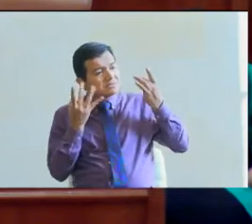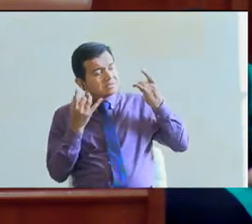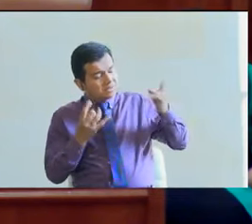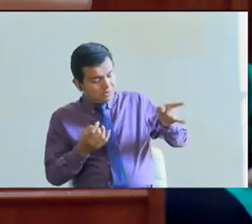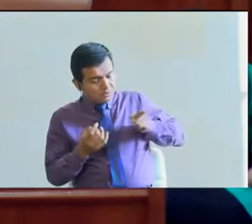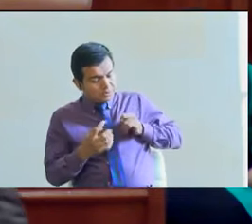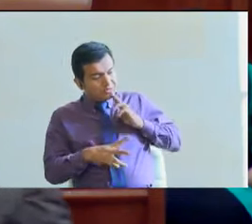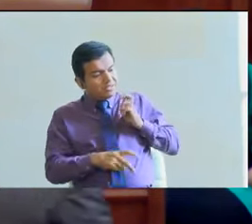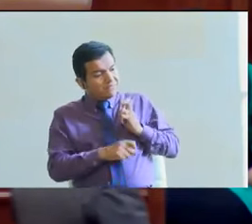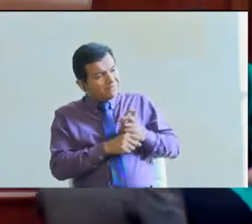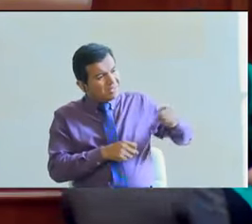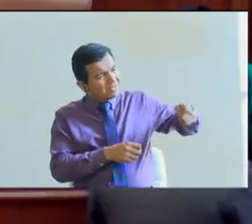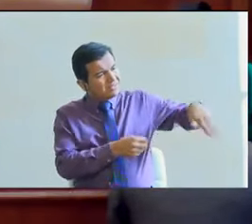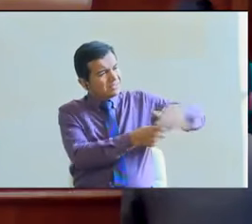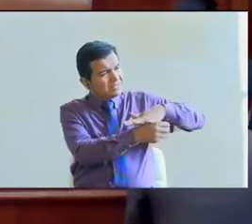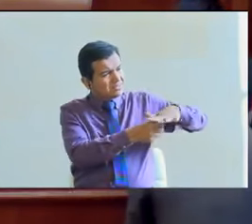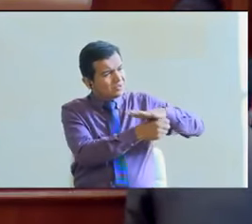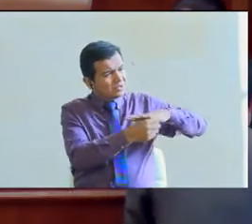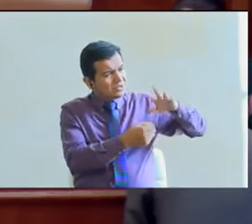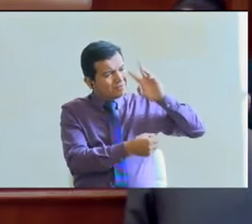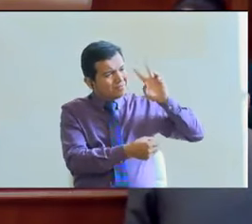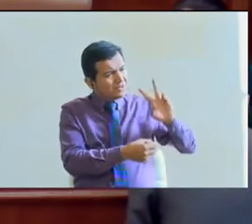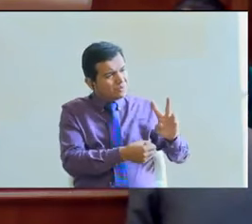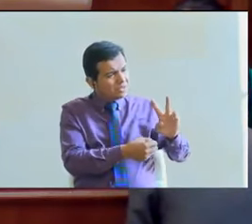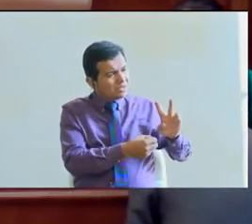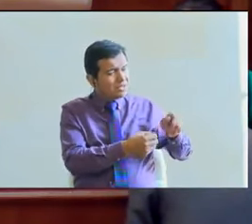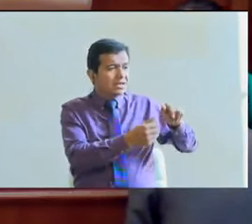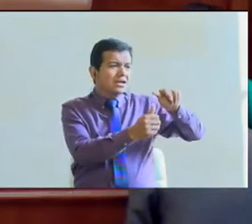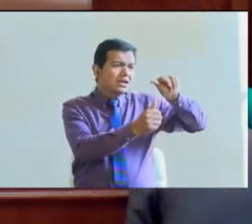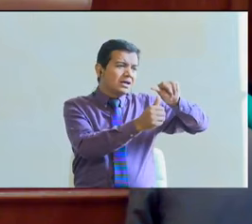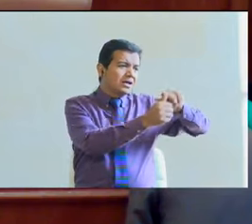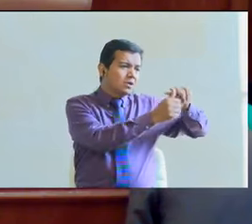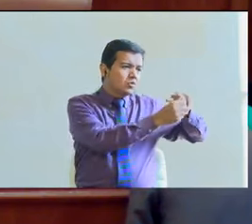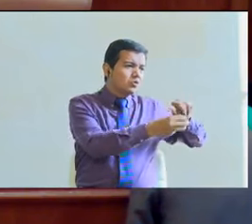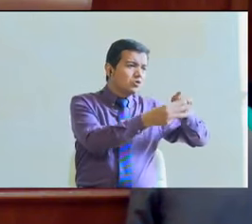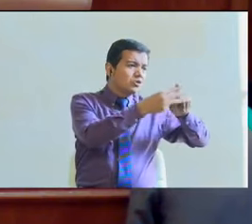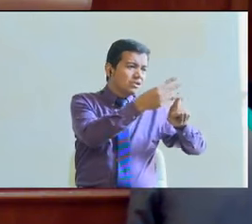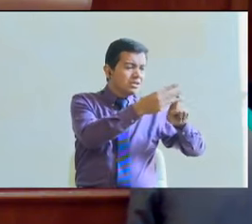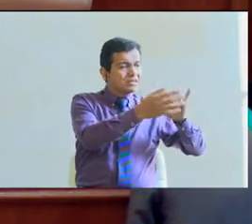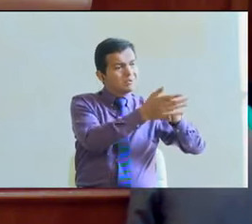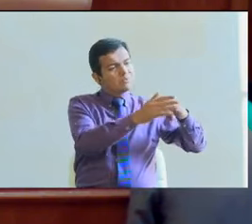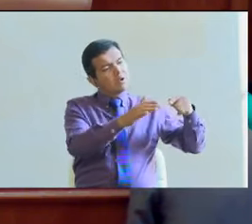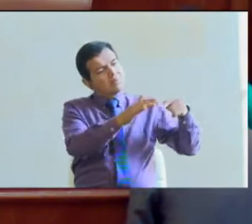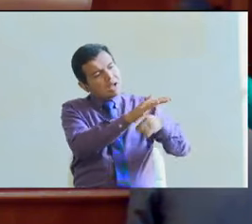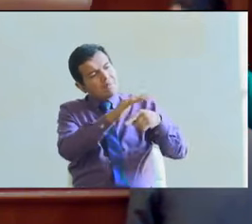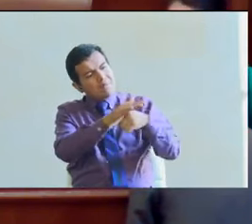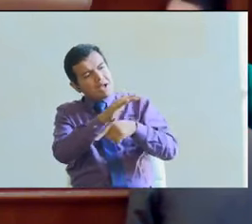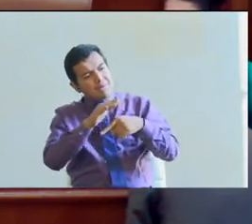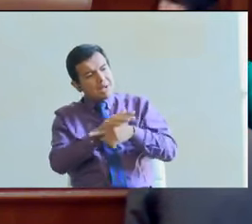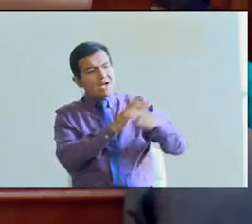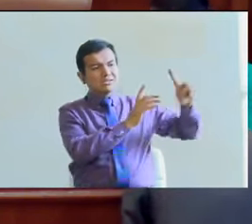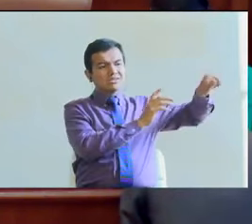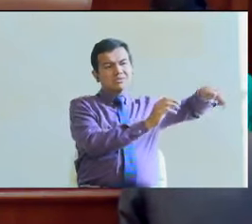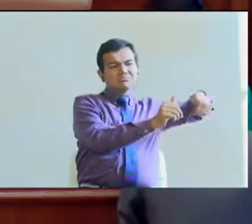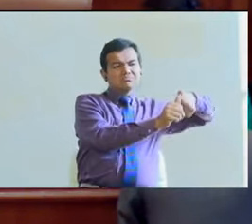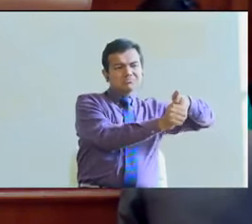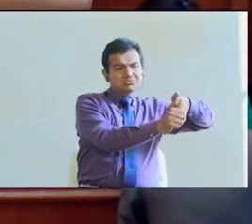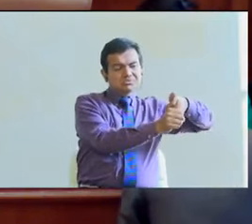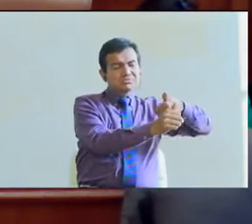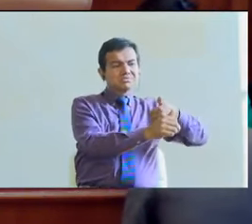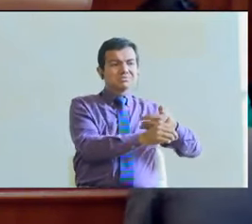venezolano y y en el caso individual de cada uno de ustedes como refugiados y perseguidos